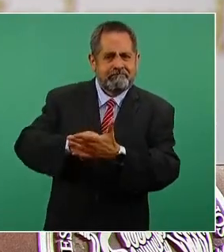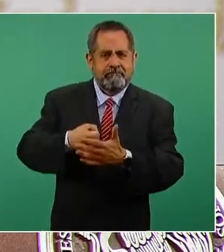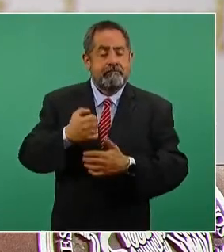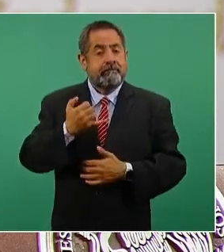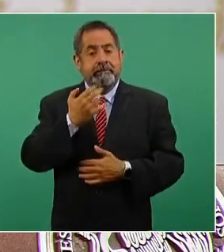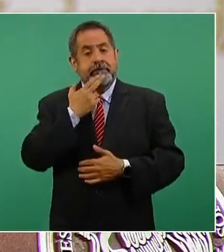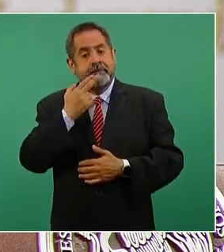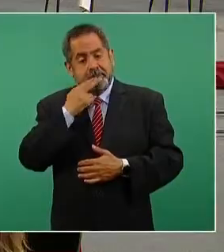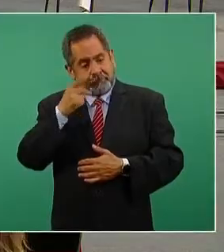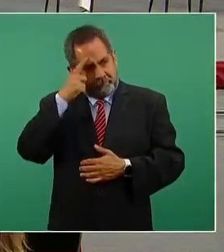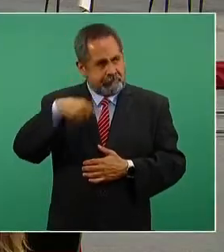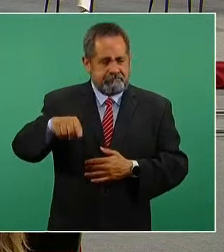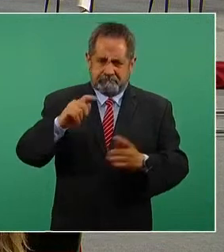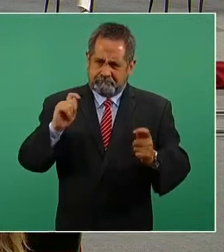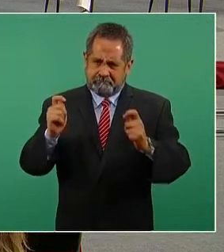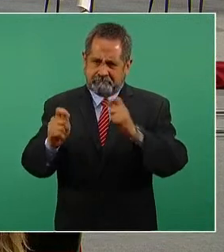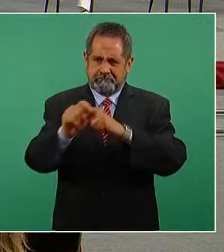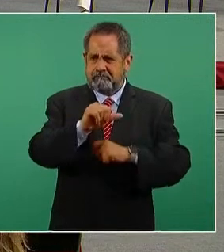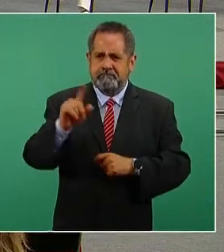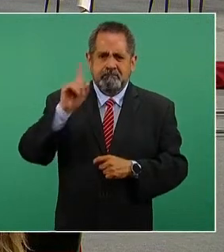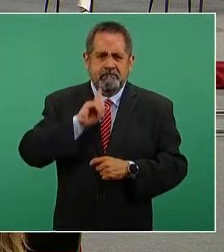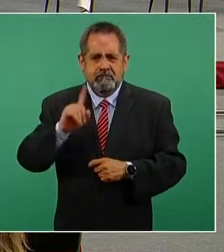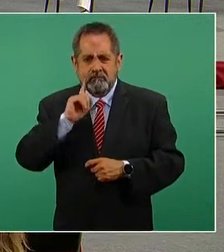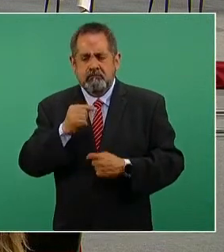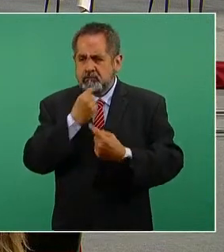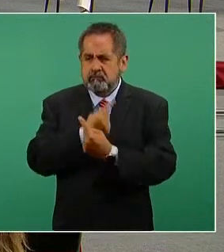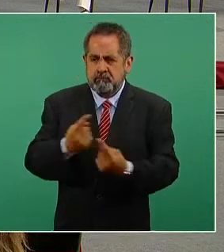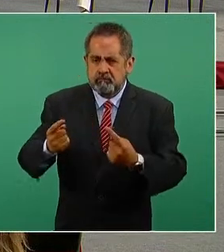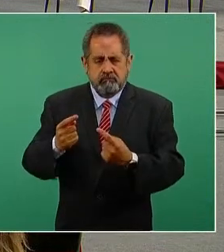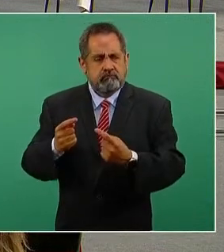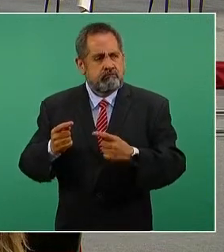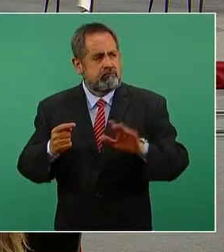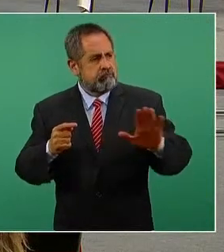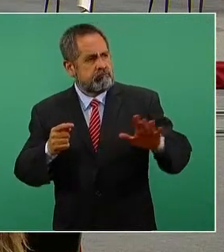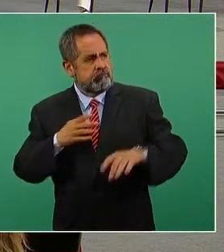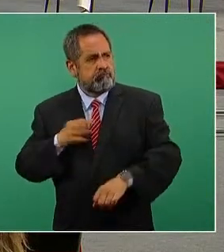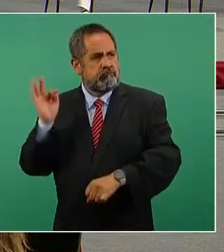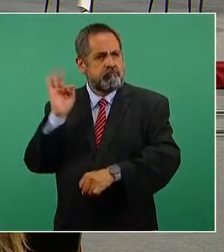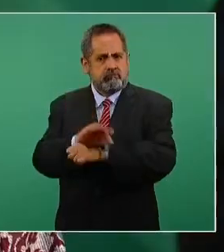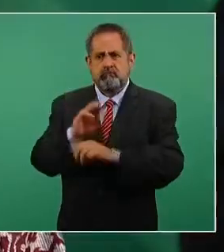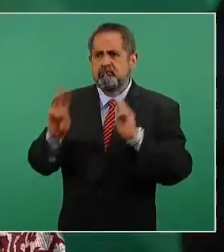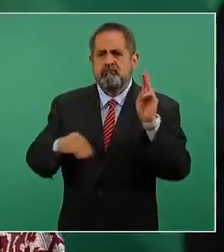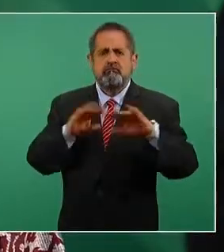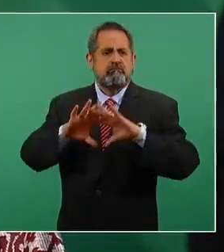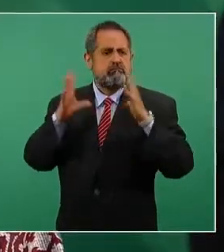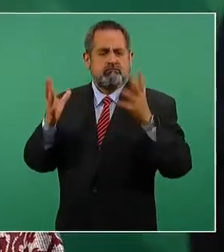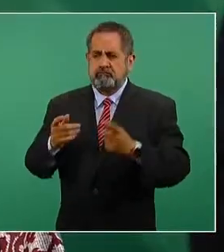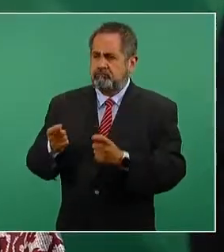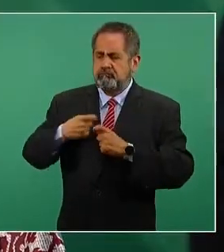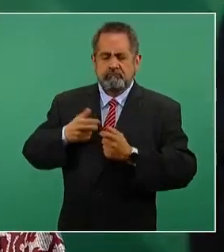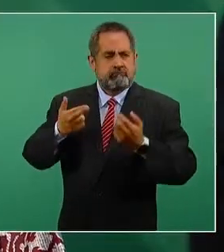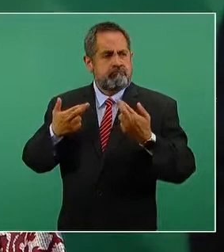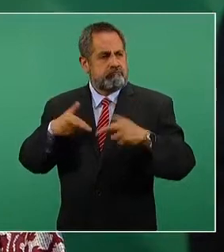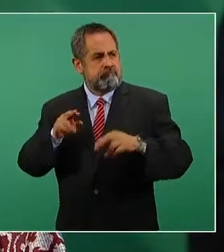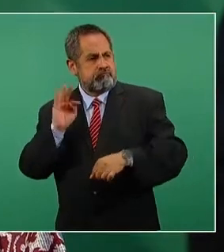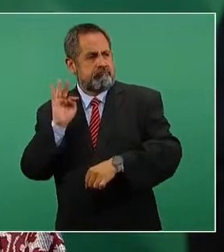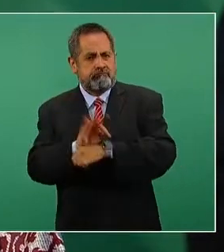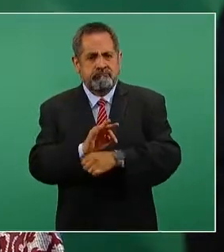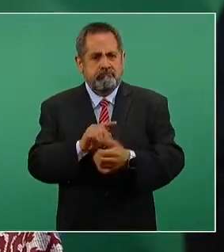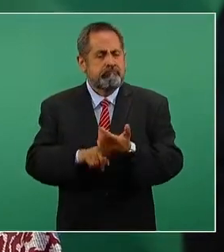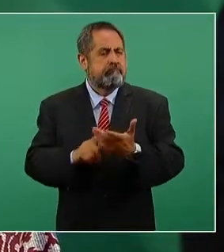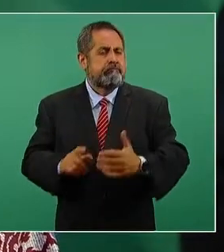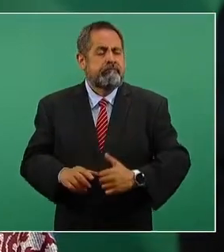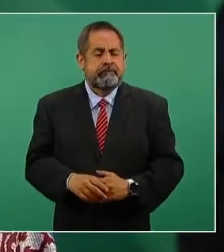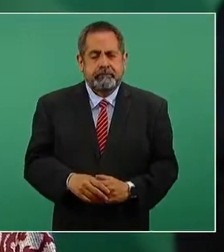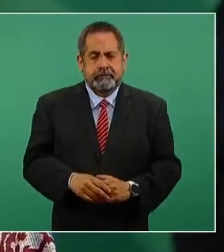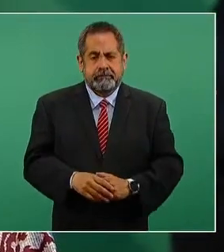para ver a las mujeres y niñas representadas alrededor del mundo. The blueprints of action coalitions that